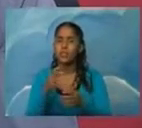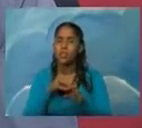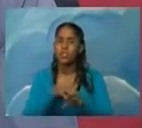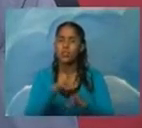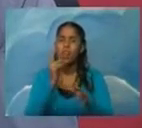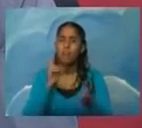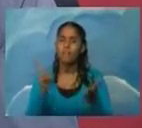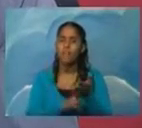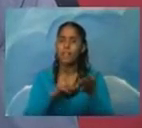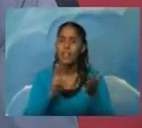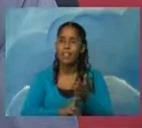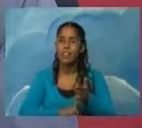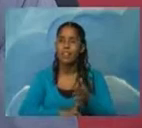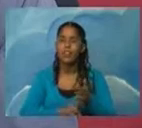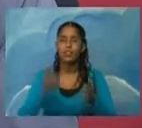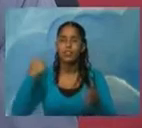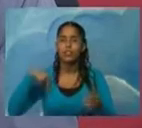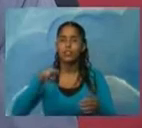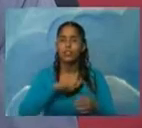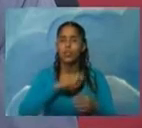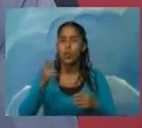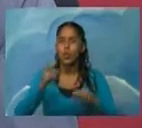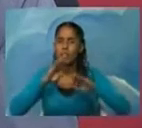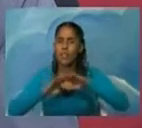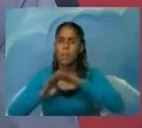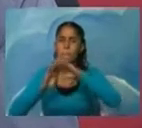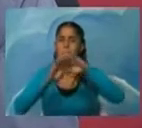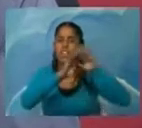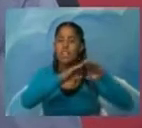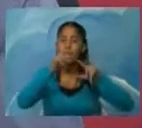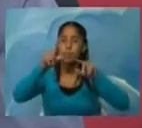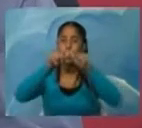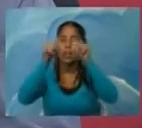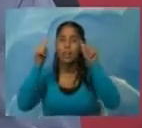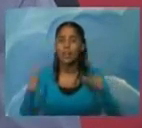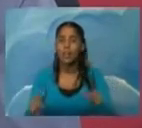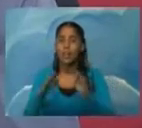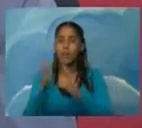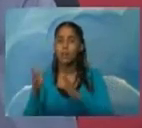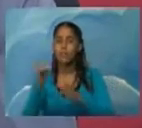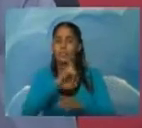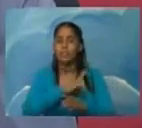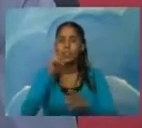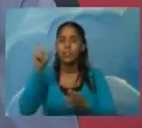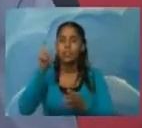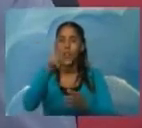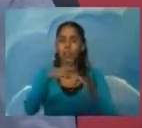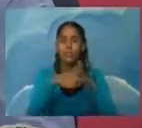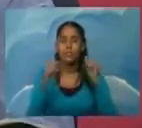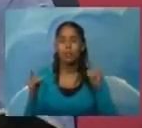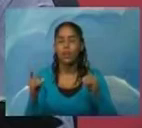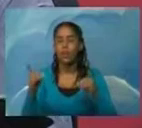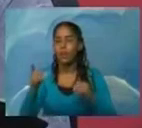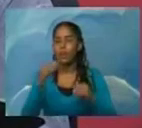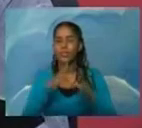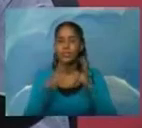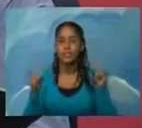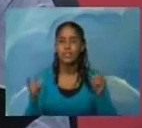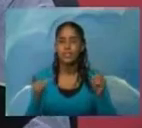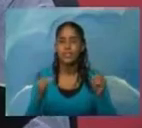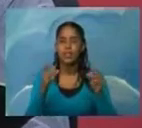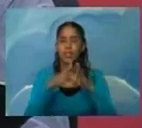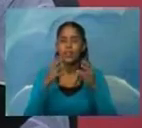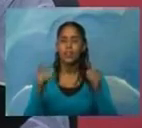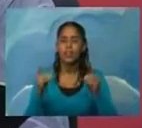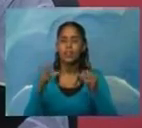verdadera reflexión. Nosotros, los que ministramos en el altar, la parte de la enseñanza que me toca a mí, el gallinazo